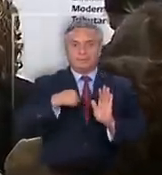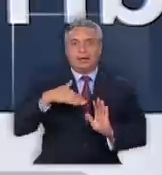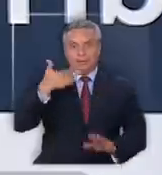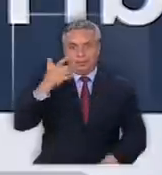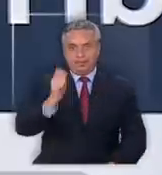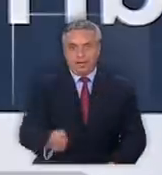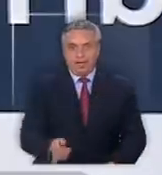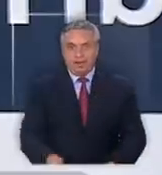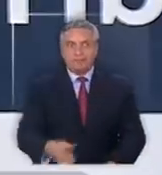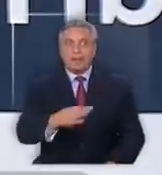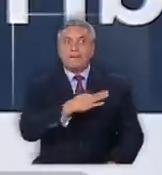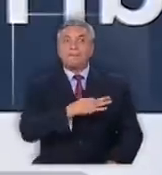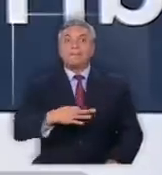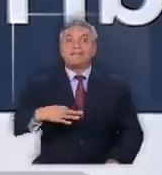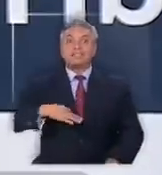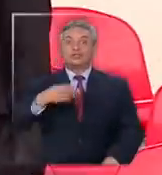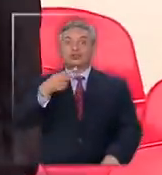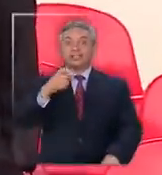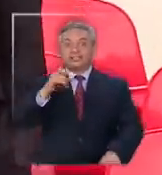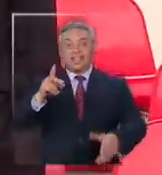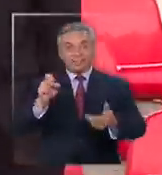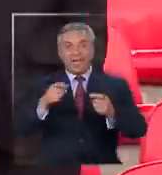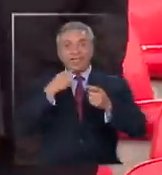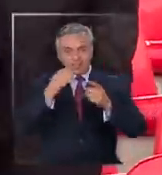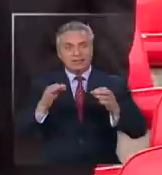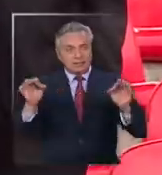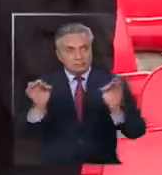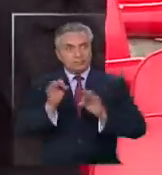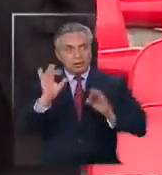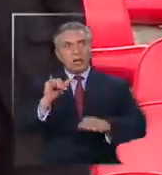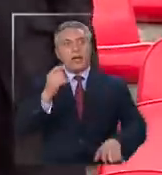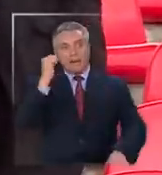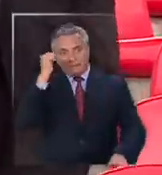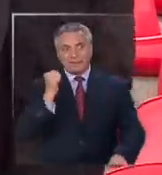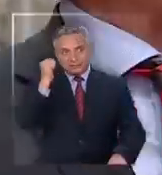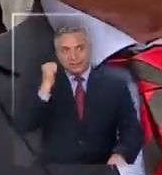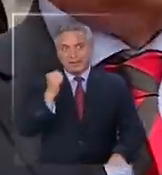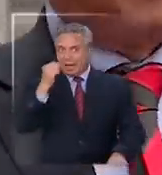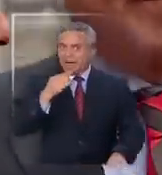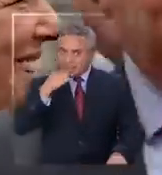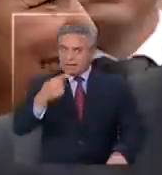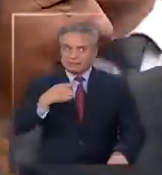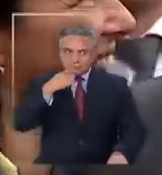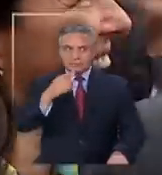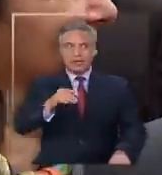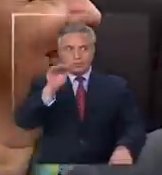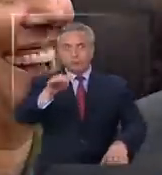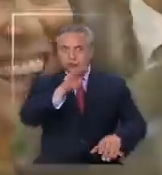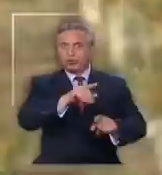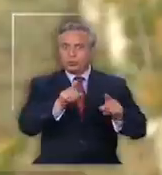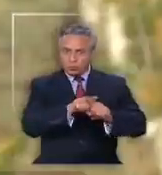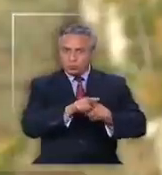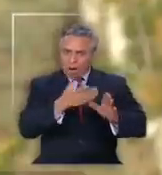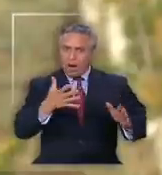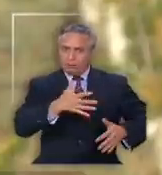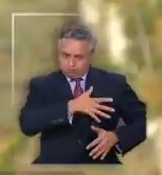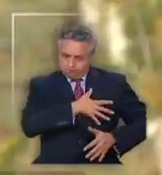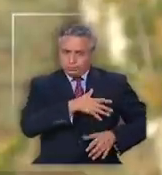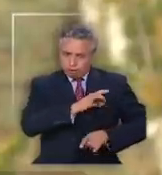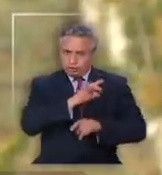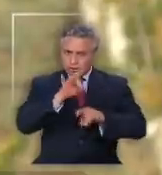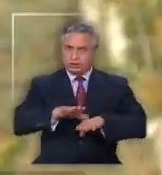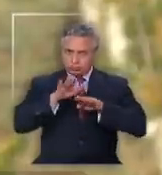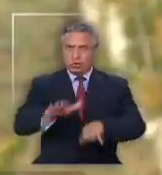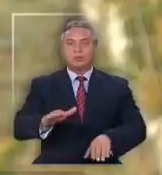de Hacienda desplegado explicando el proyecto y el propio presidente Piñera haciendo un llamado y apelando al patriotismo. Y yo estoy